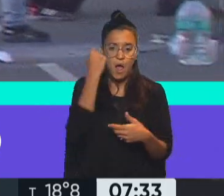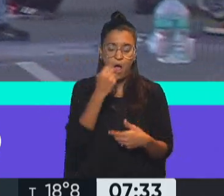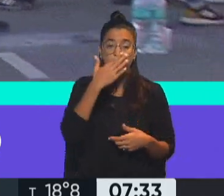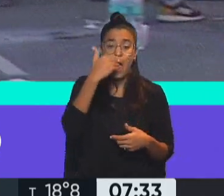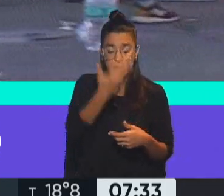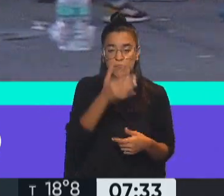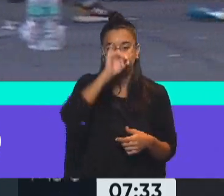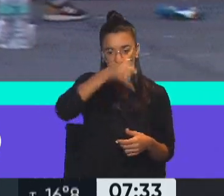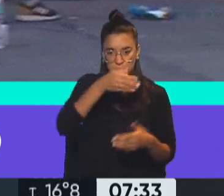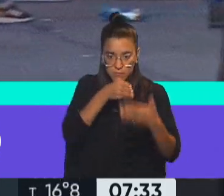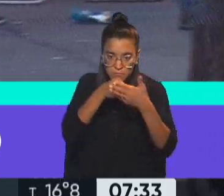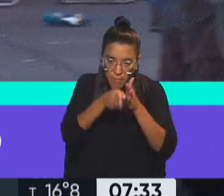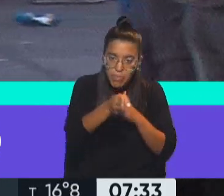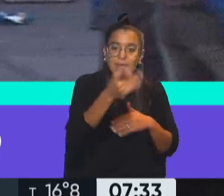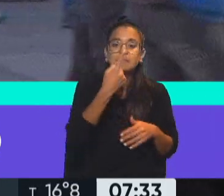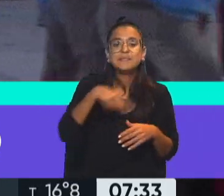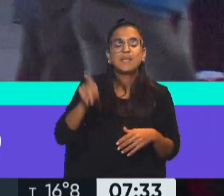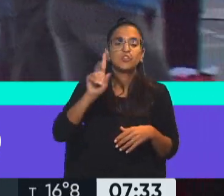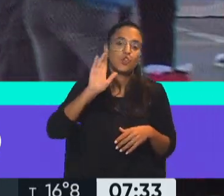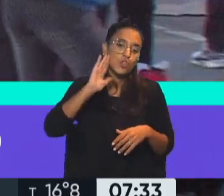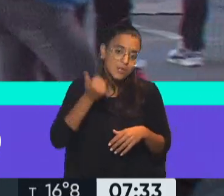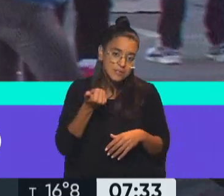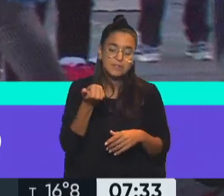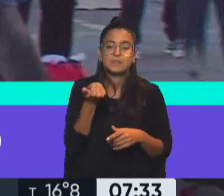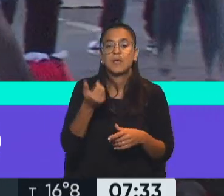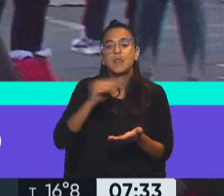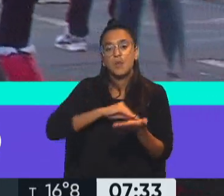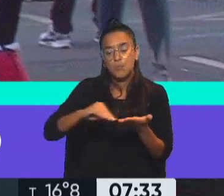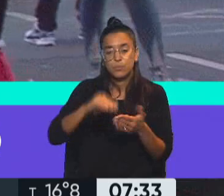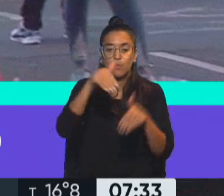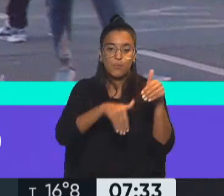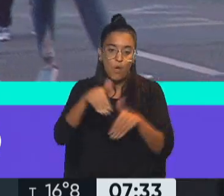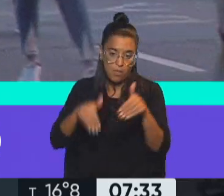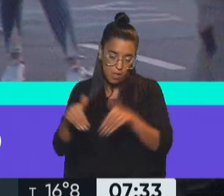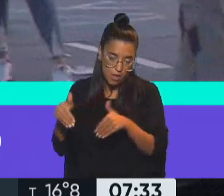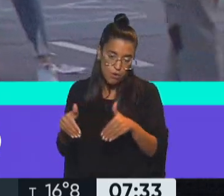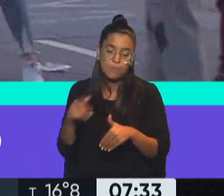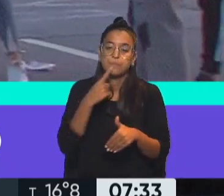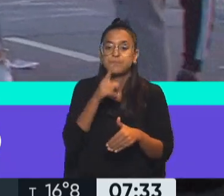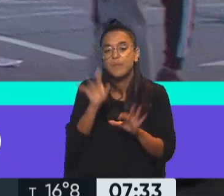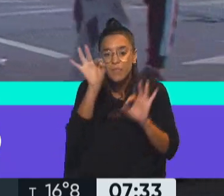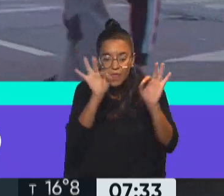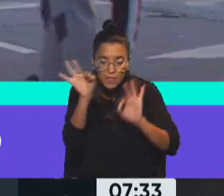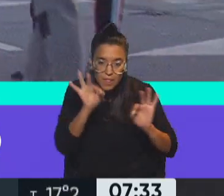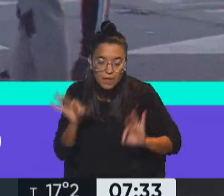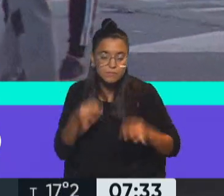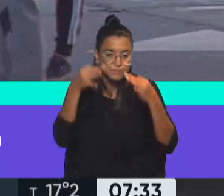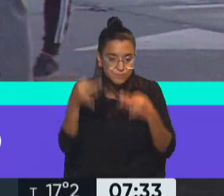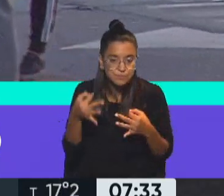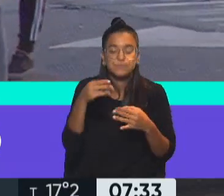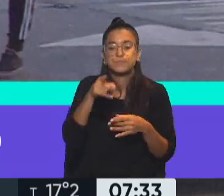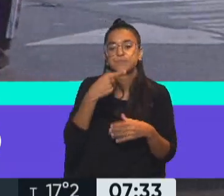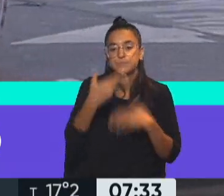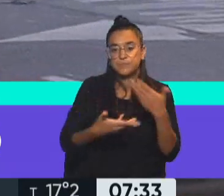bueno se destrabó finalmente más de 116 casi en totalidad de los diputados de la oposición votaron juntos todo esto con detalles bien parlamentarios de